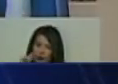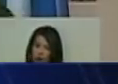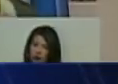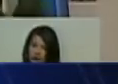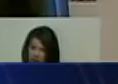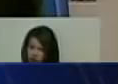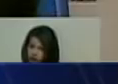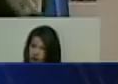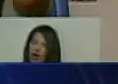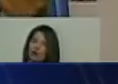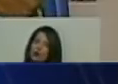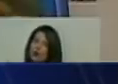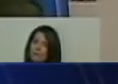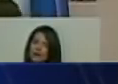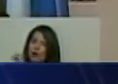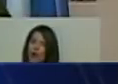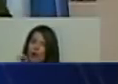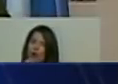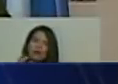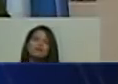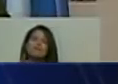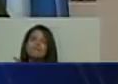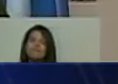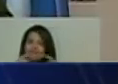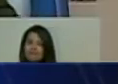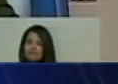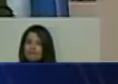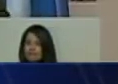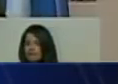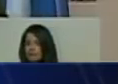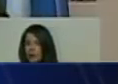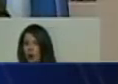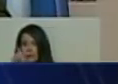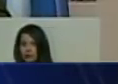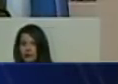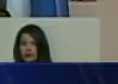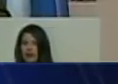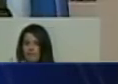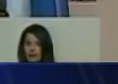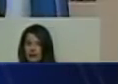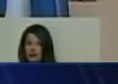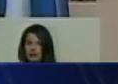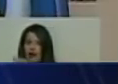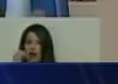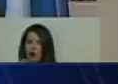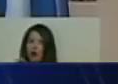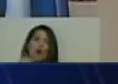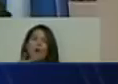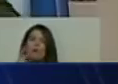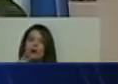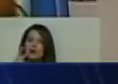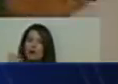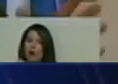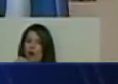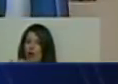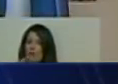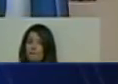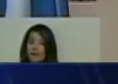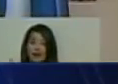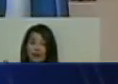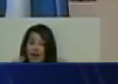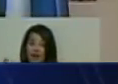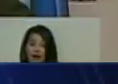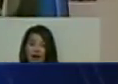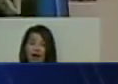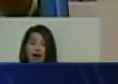un empresario, para extorsionar a una persona, a una compañía, un político, etcétera, pero sin impulso